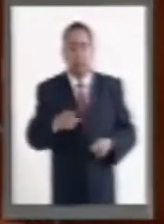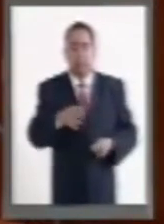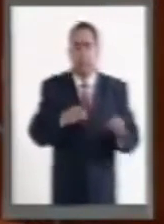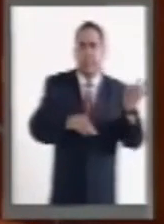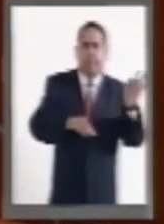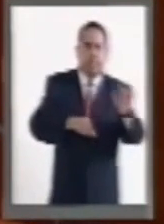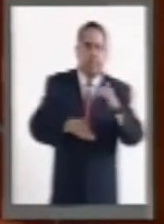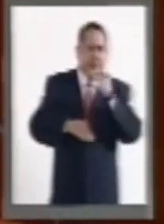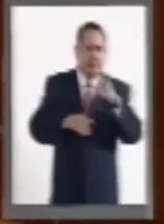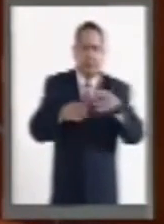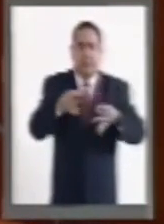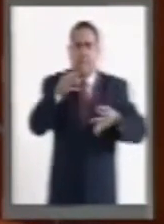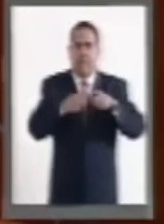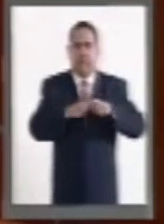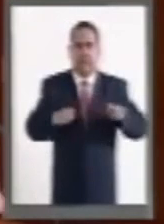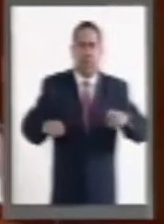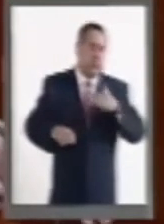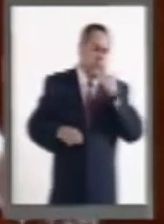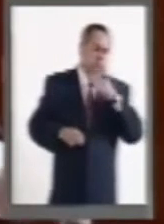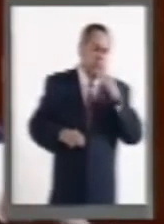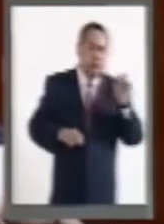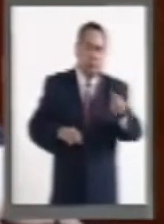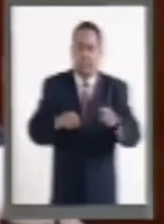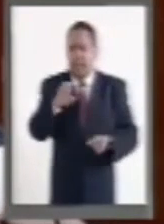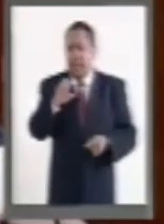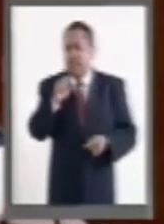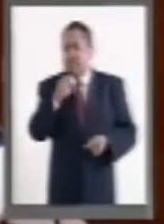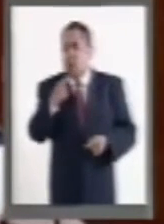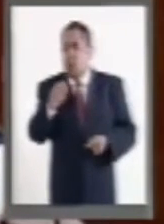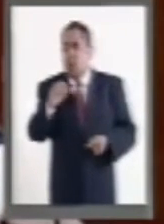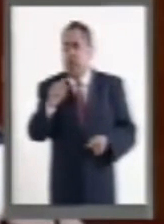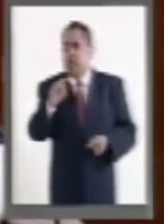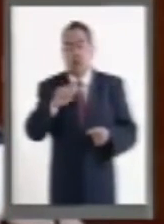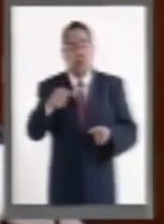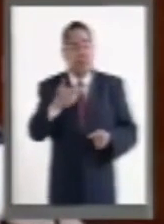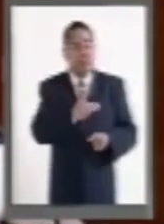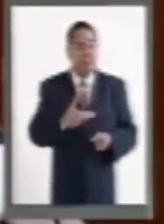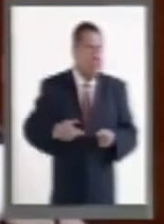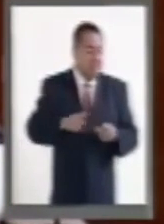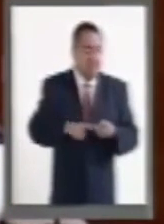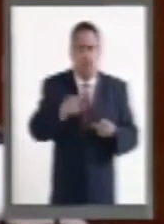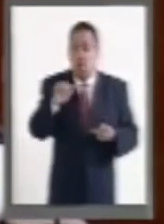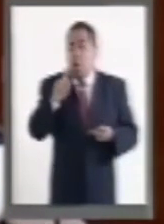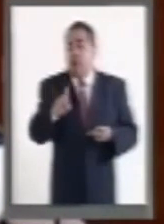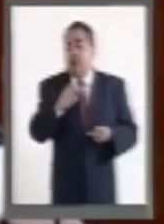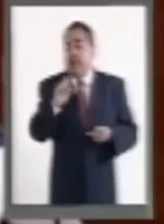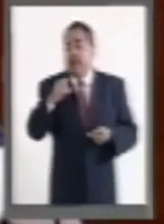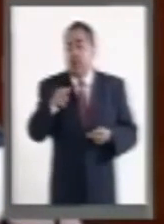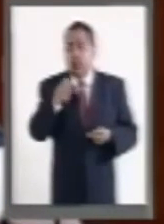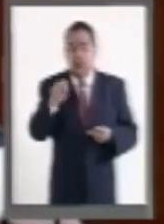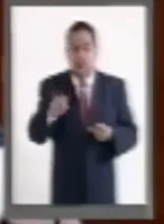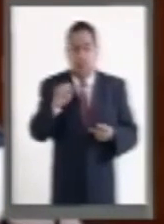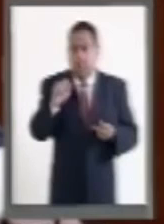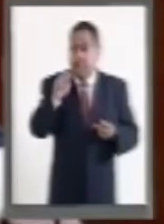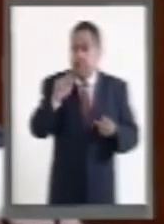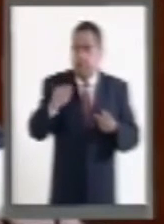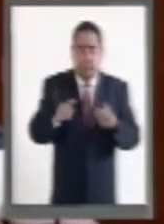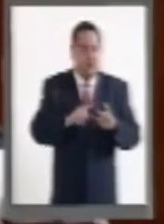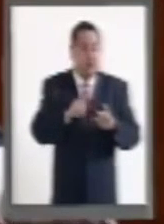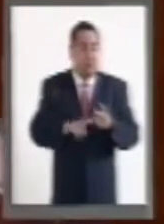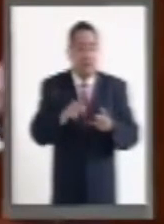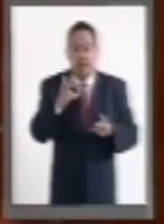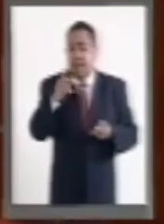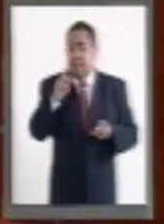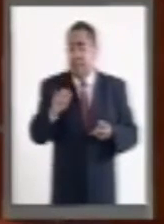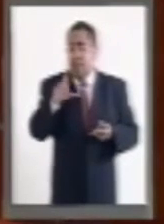corromper a los magistrados, a Esaú Castro Hernández, presidente, a Juan de Jesús Alvarado Sánchez e